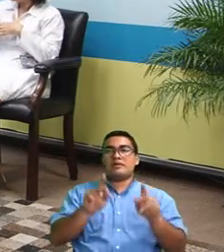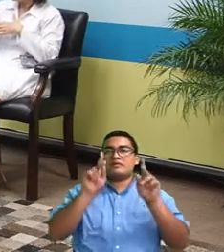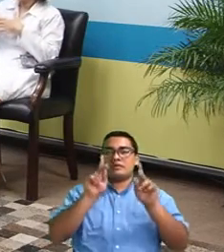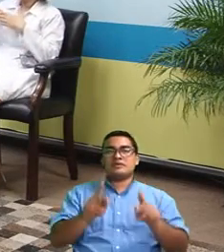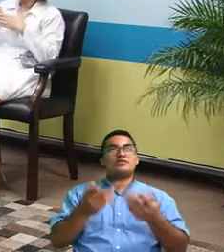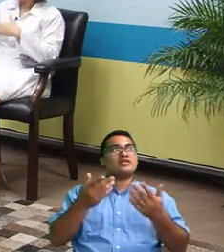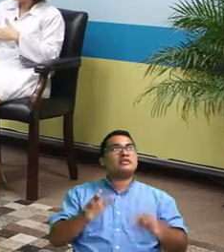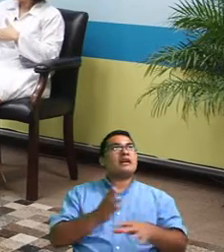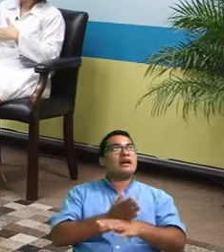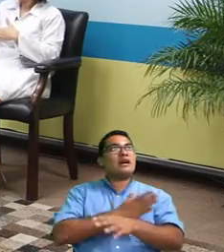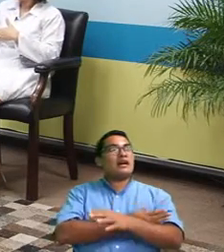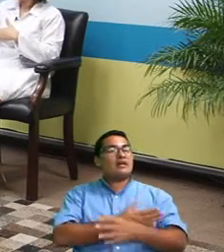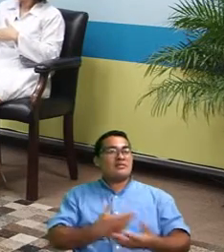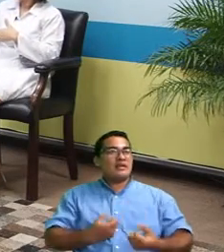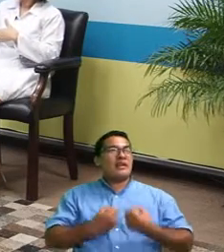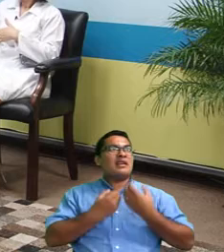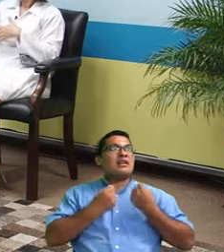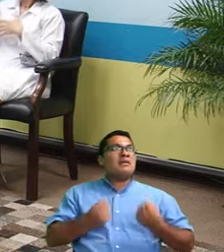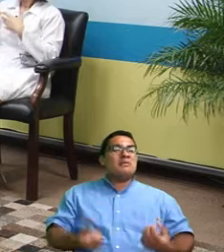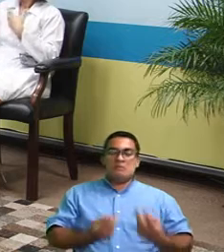tuvo cáncer, sí sobrevivió,